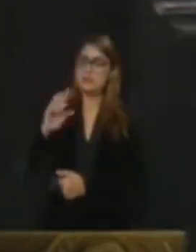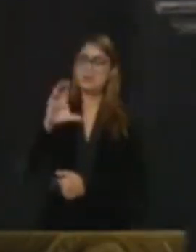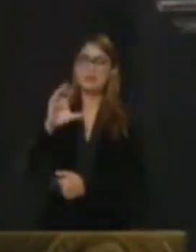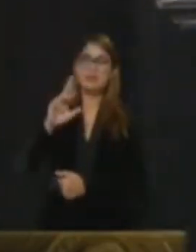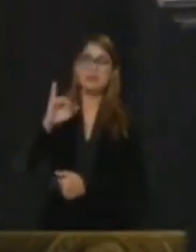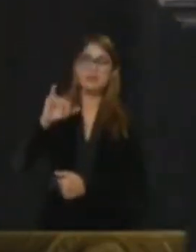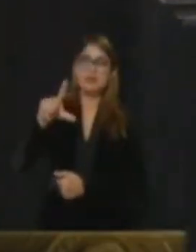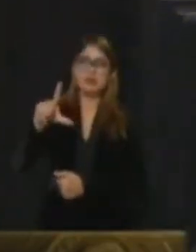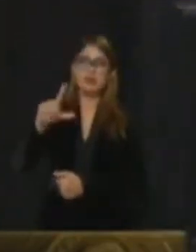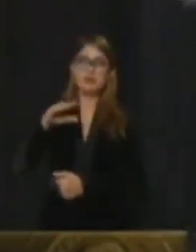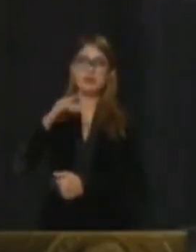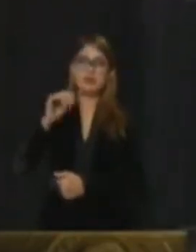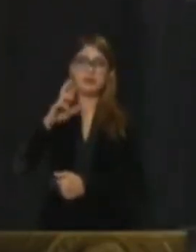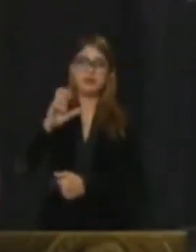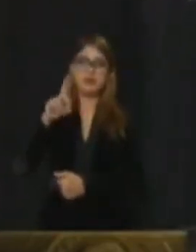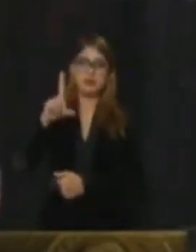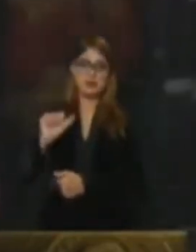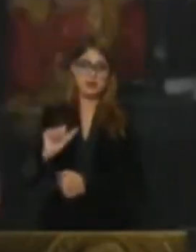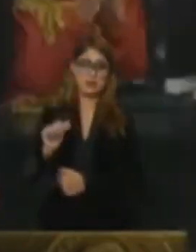diputado.